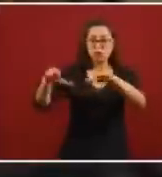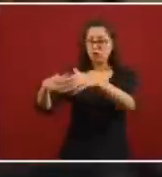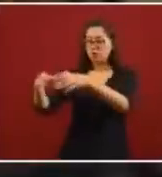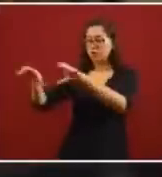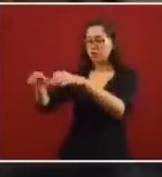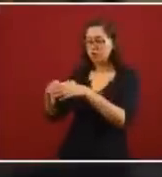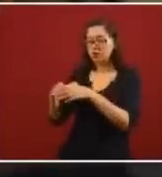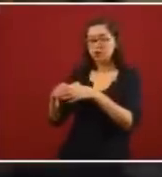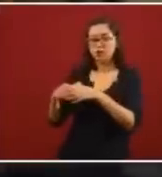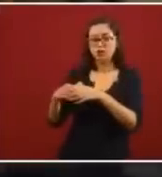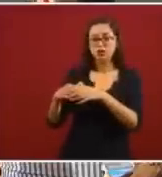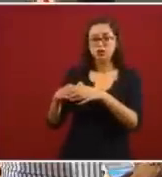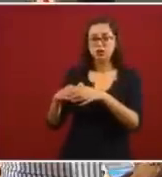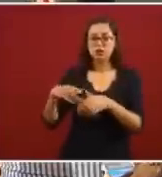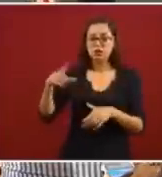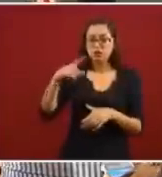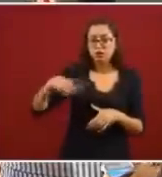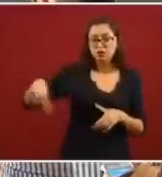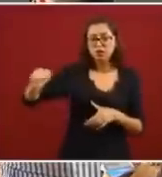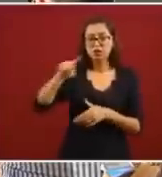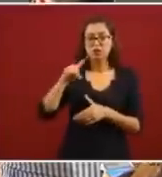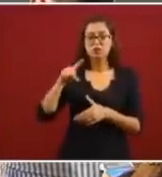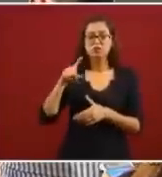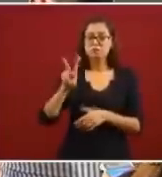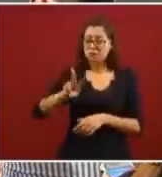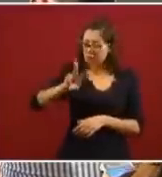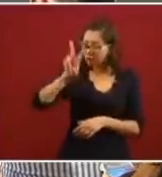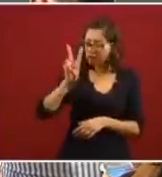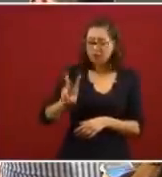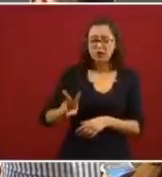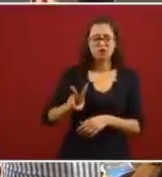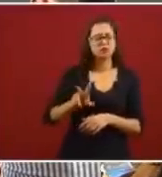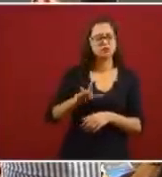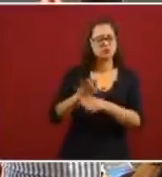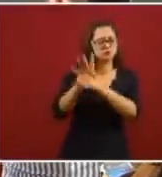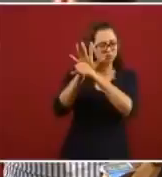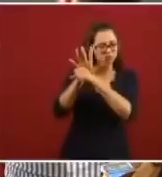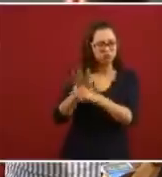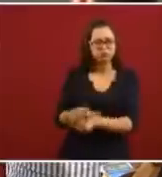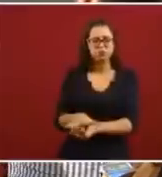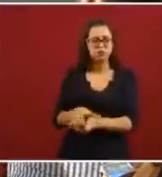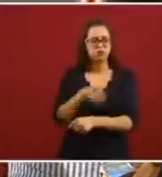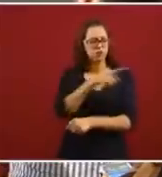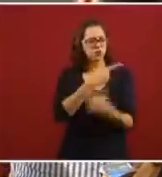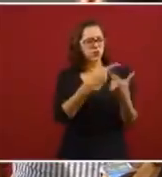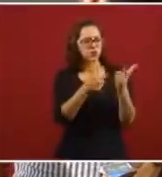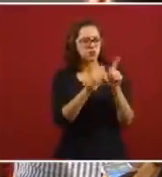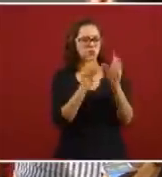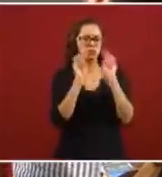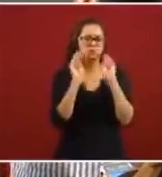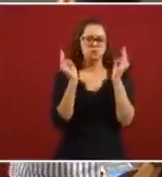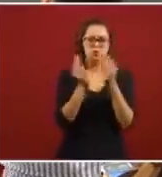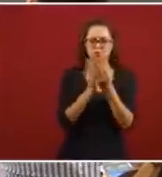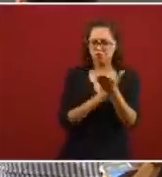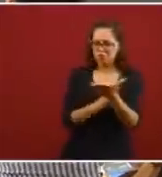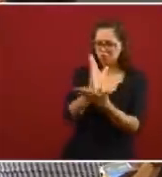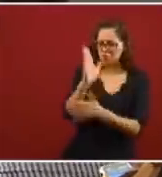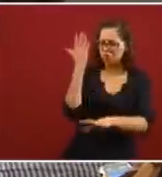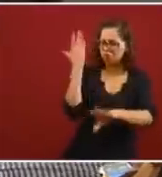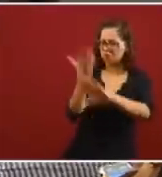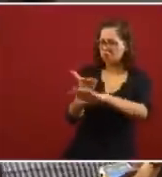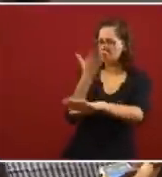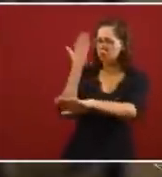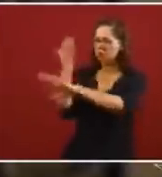son realmente hostigadas, entran grupos de delincuencia organizada de